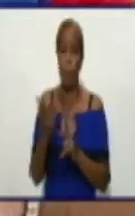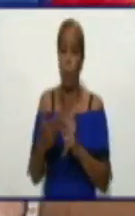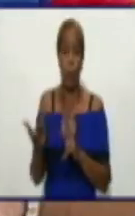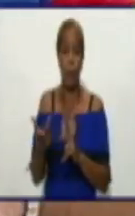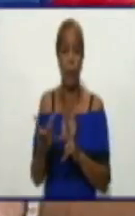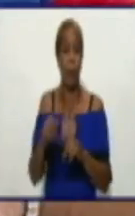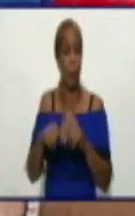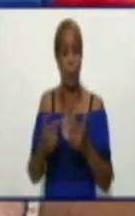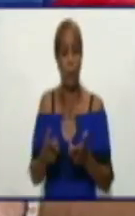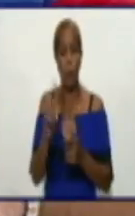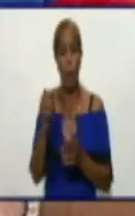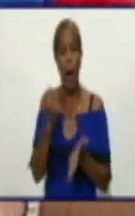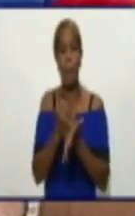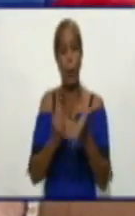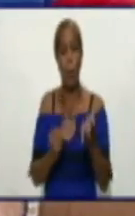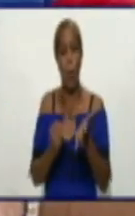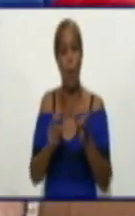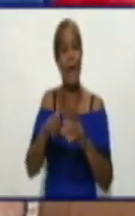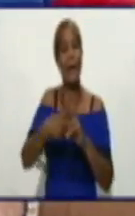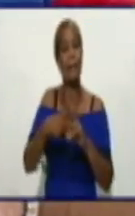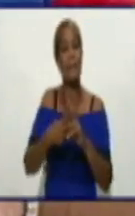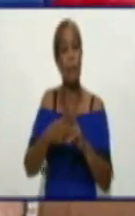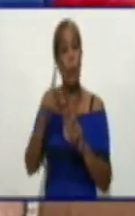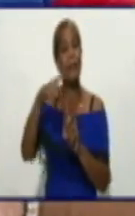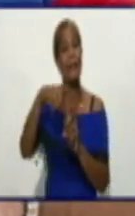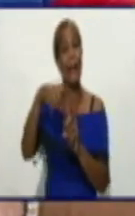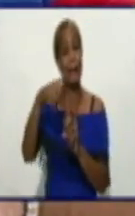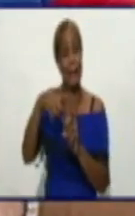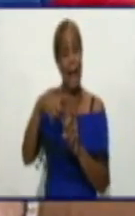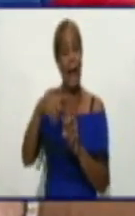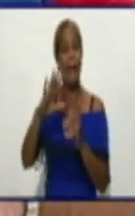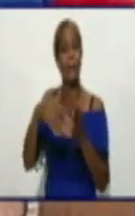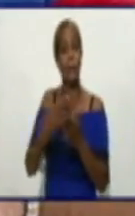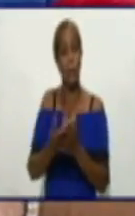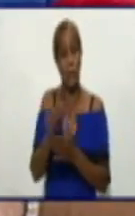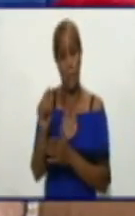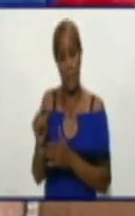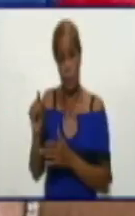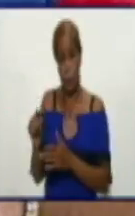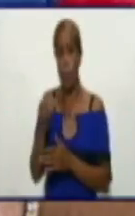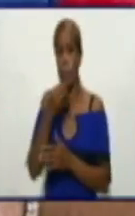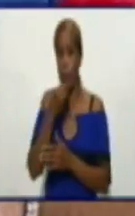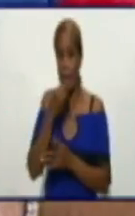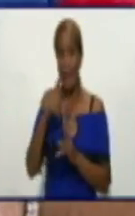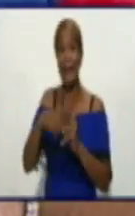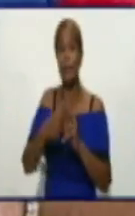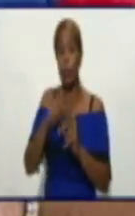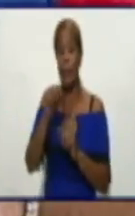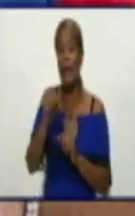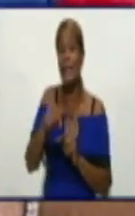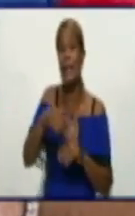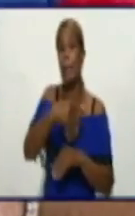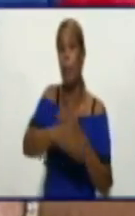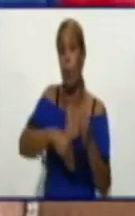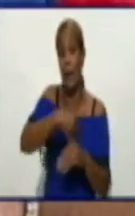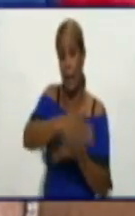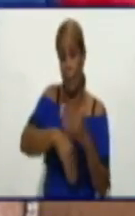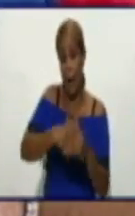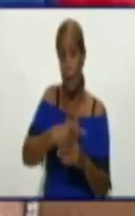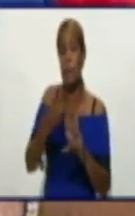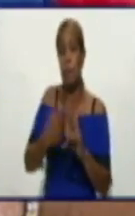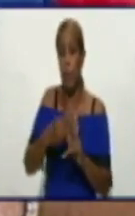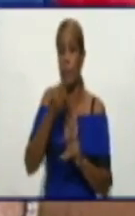técnica, y la persona tiene la obligación de resolver ese problema en el término que se le está dando y volver a